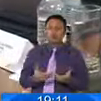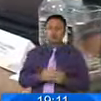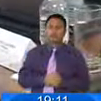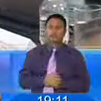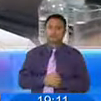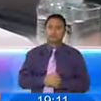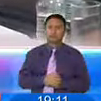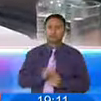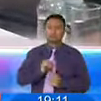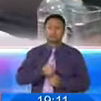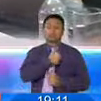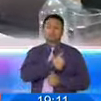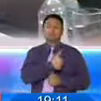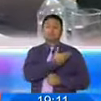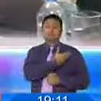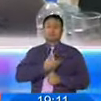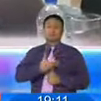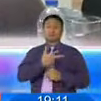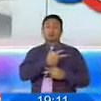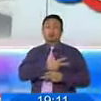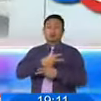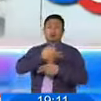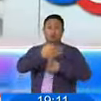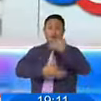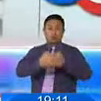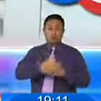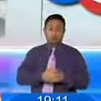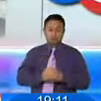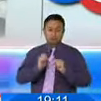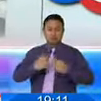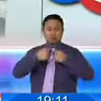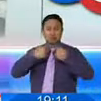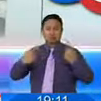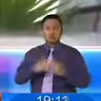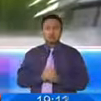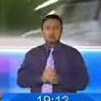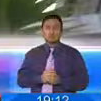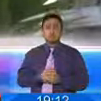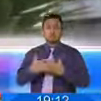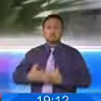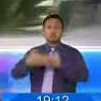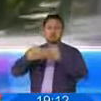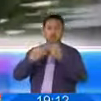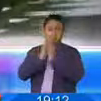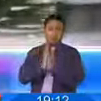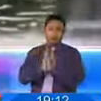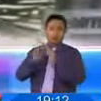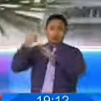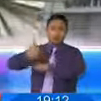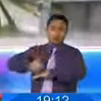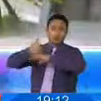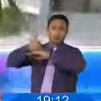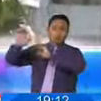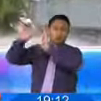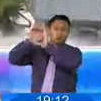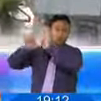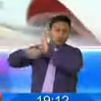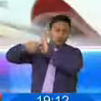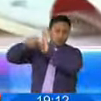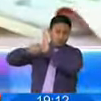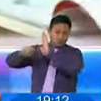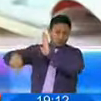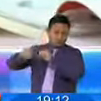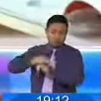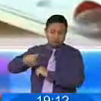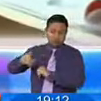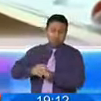El anuncio lo hizo el presidente de la Judicatura. La institución ha solicitado formalmente que la Corte Constitucional dirima el alcance de las